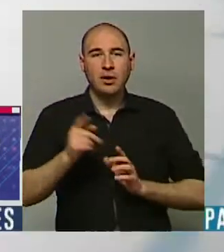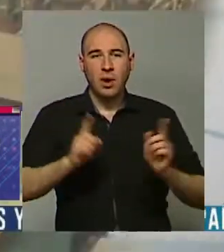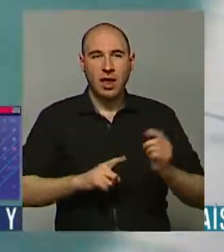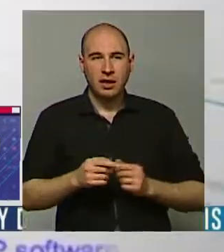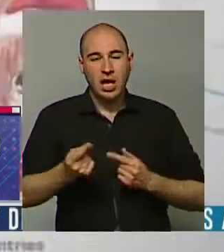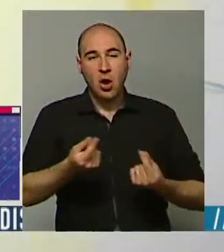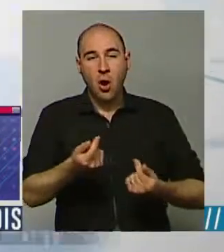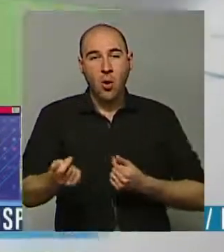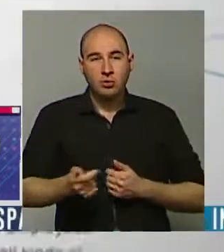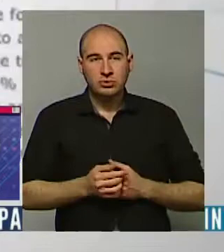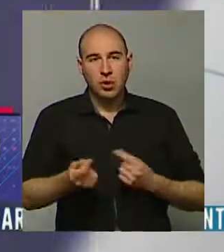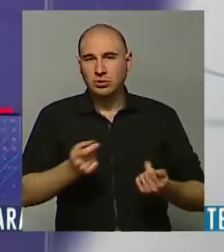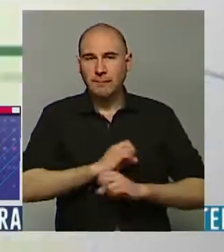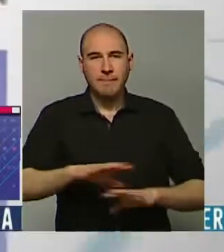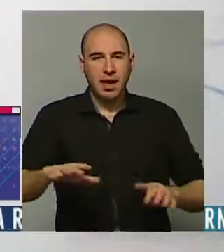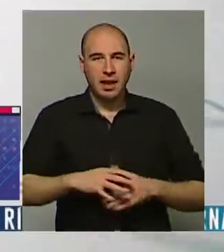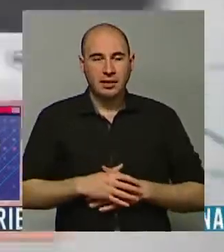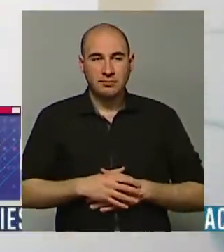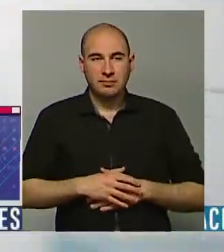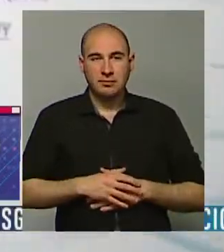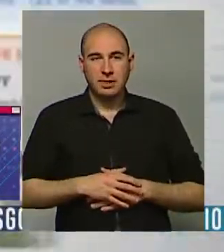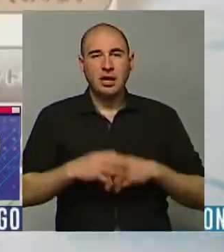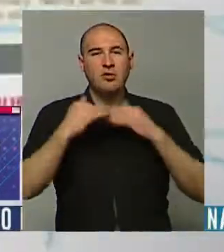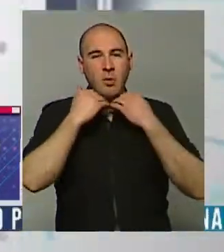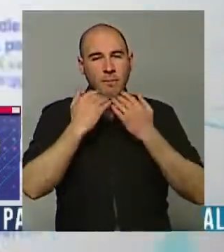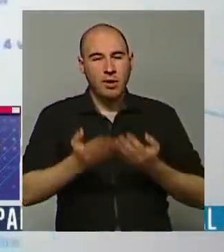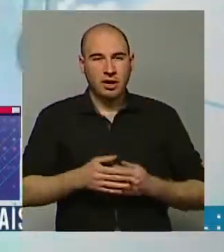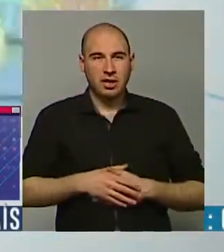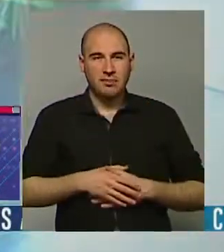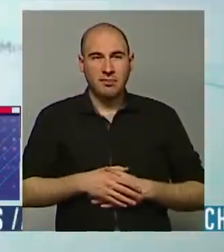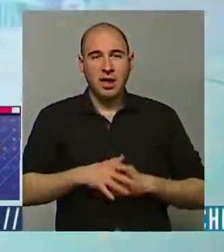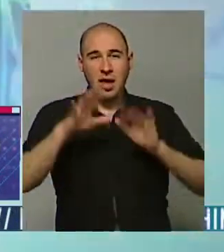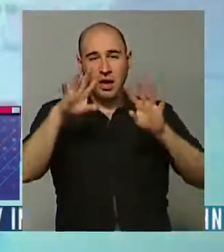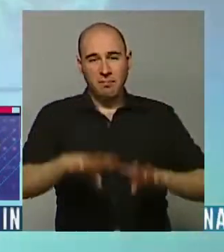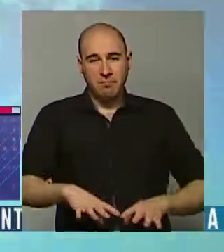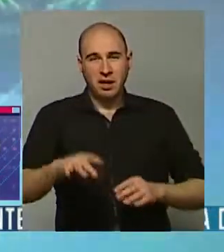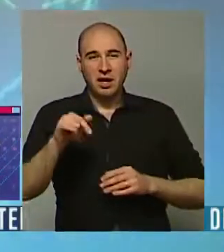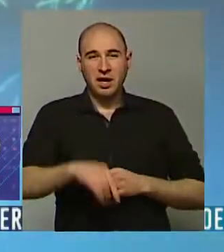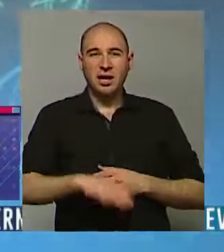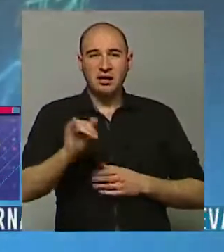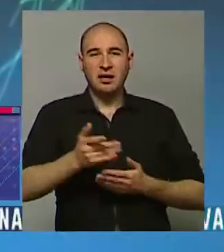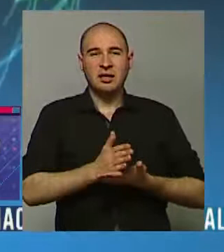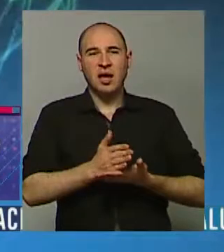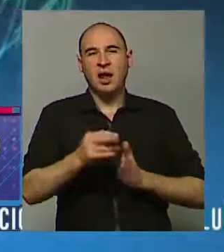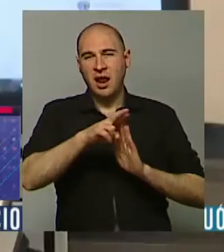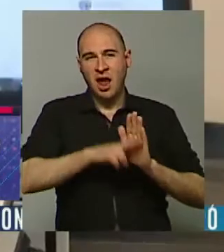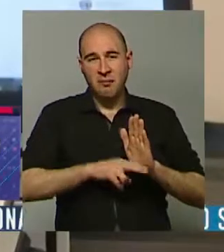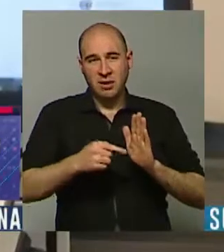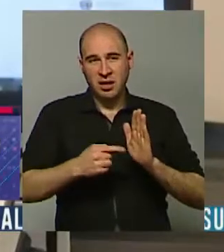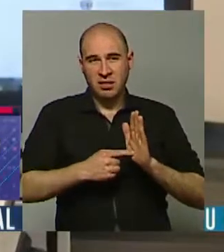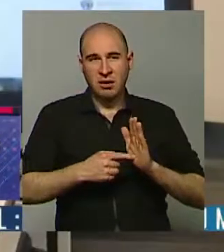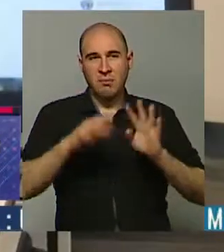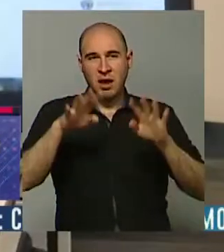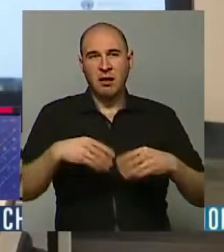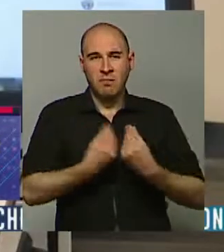están utilizando para un uso malo. Ahora, más allá de todo eso, este sitio tendría que haber estado moderado, como grandes